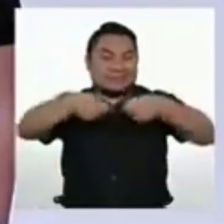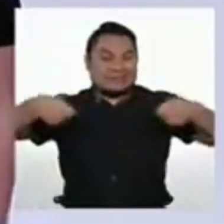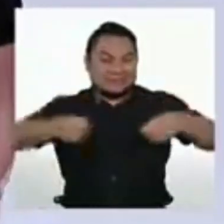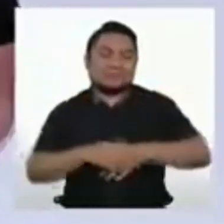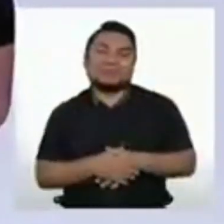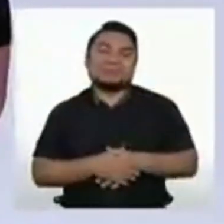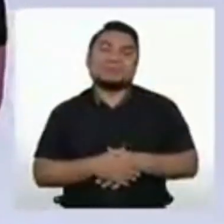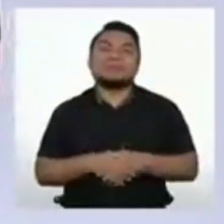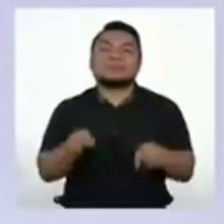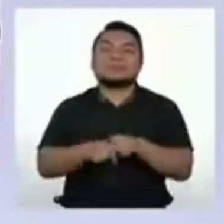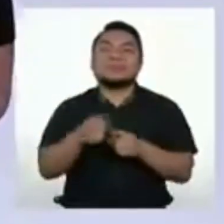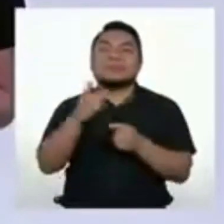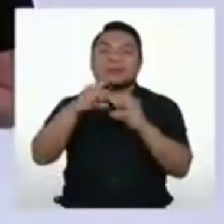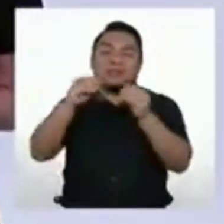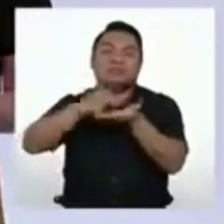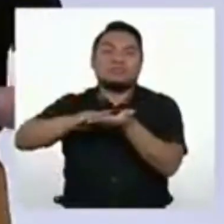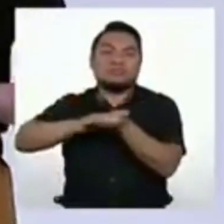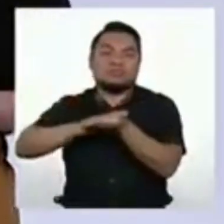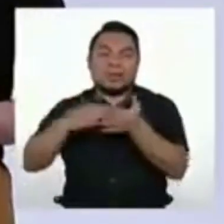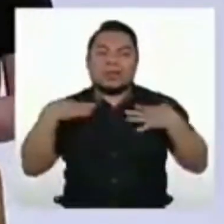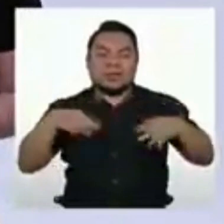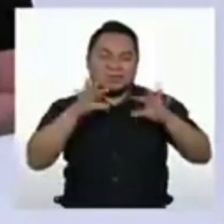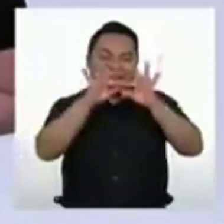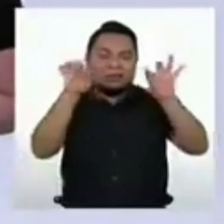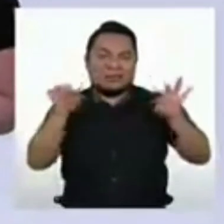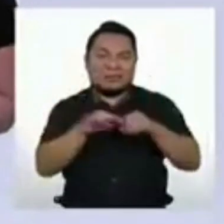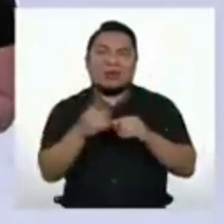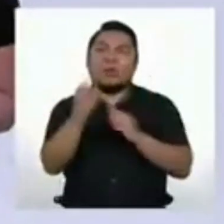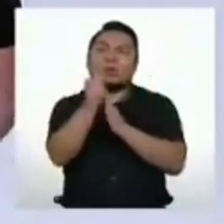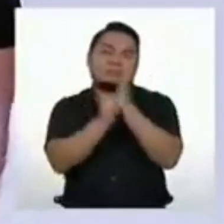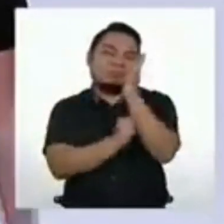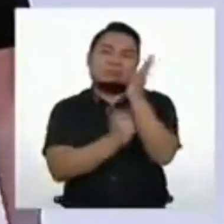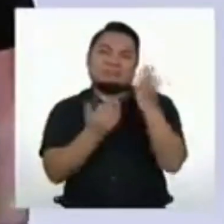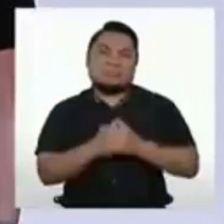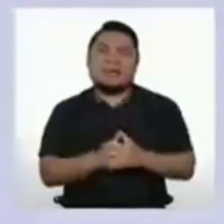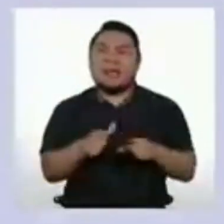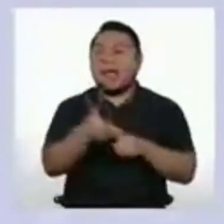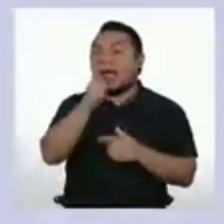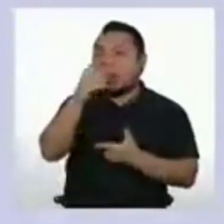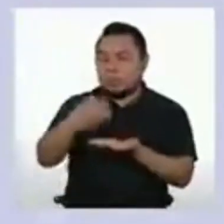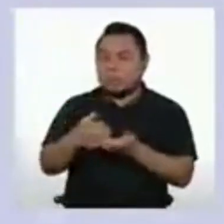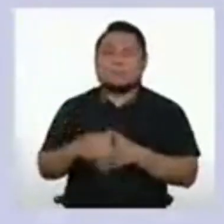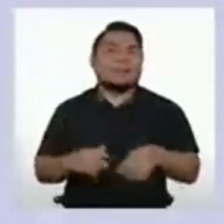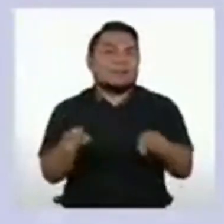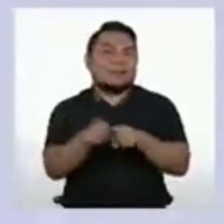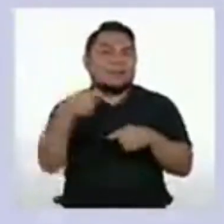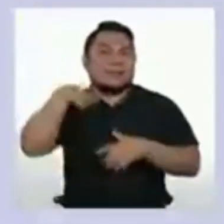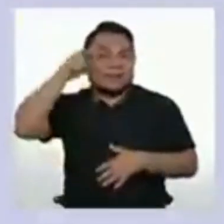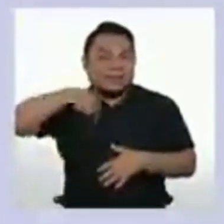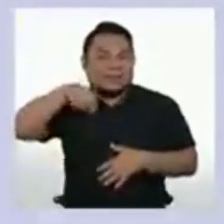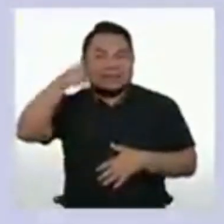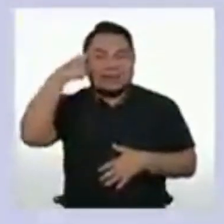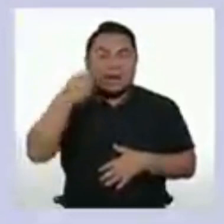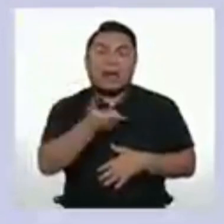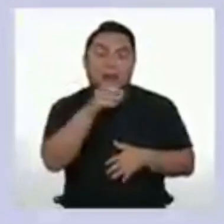elástico. Gasa, tela delgada o panty media. Y también agua. Además, necesito que pongan